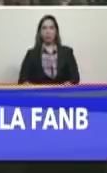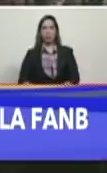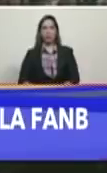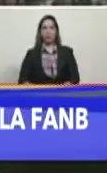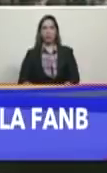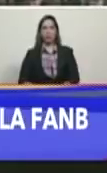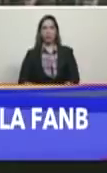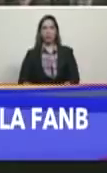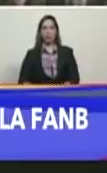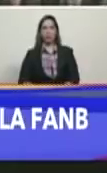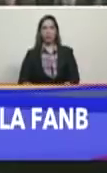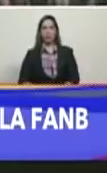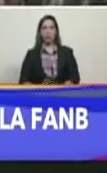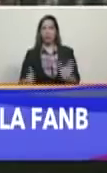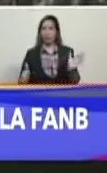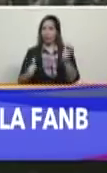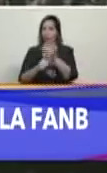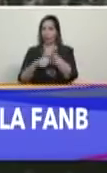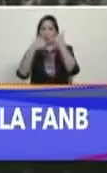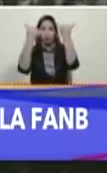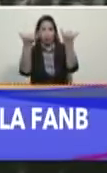que se encuentran en este momento